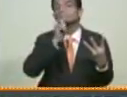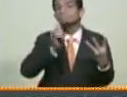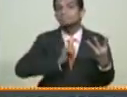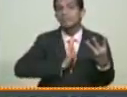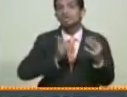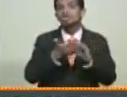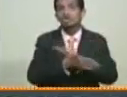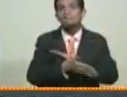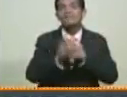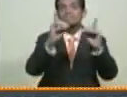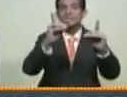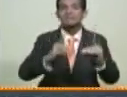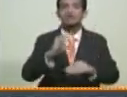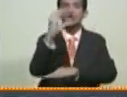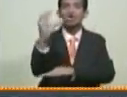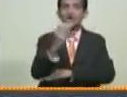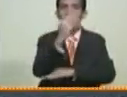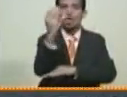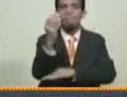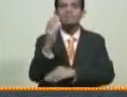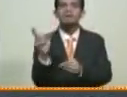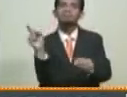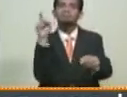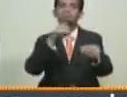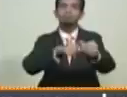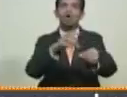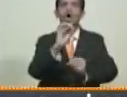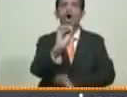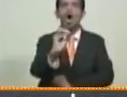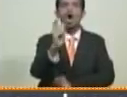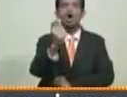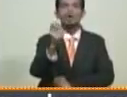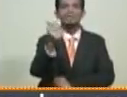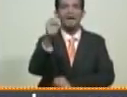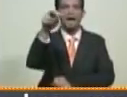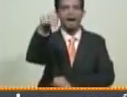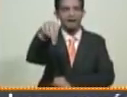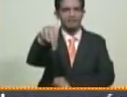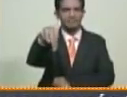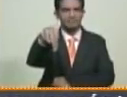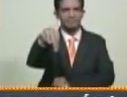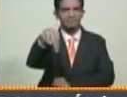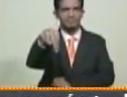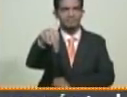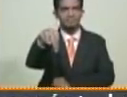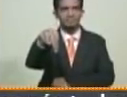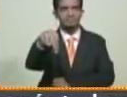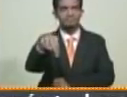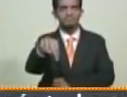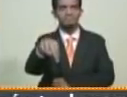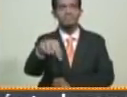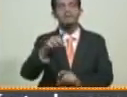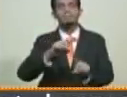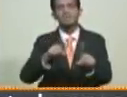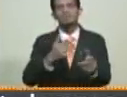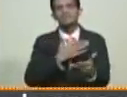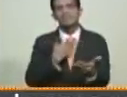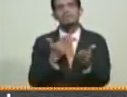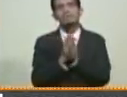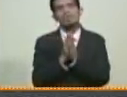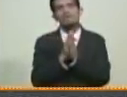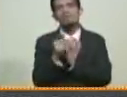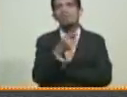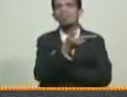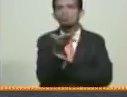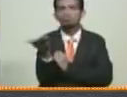Colombia de solicitar nuevamente la incorporación a la OTAN. Ya vimos el pronunciamiento del gobierno venezolano, pero quisiera también desde el partido